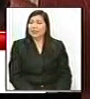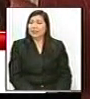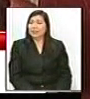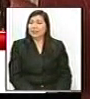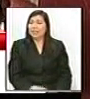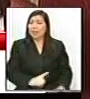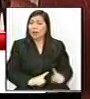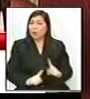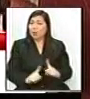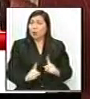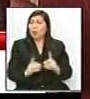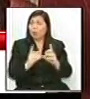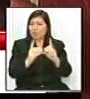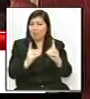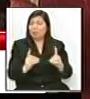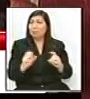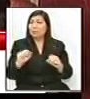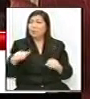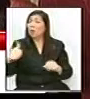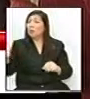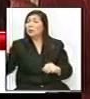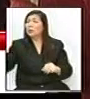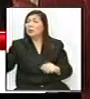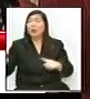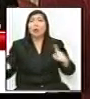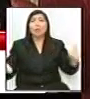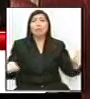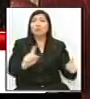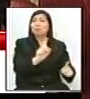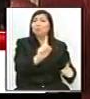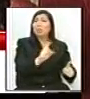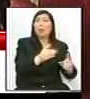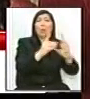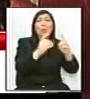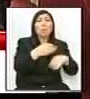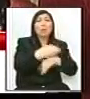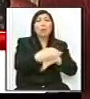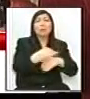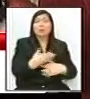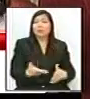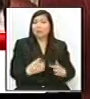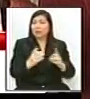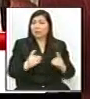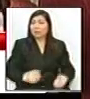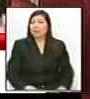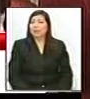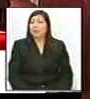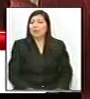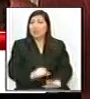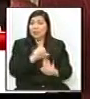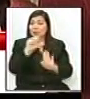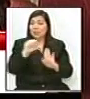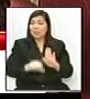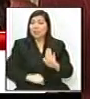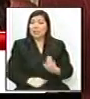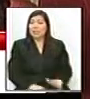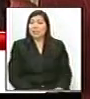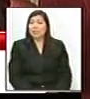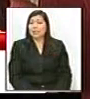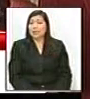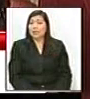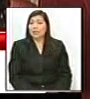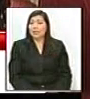a algunos departamentos sí y a algunos no? El departamento de Ancash,